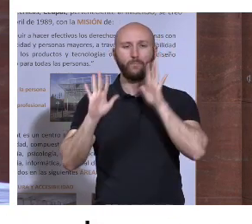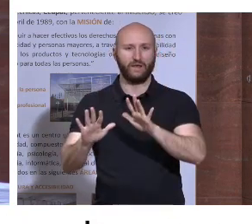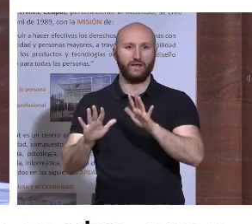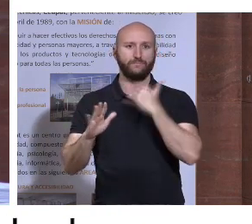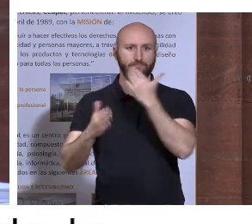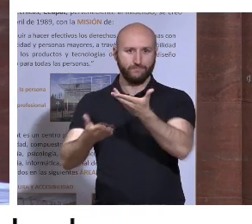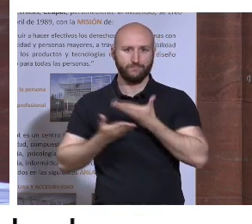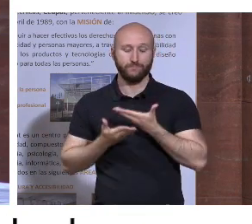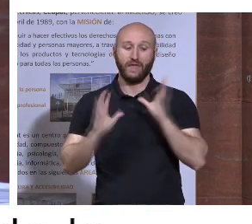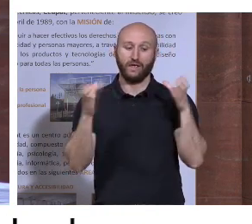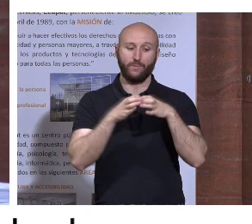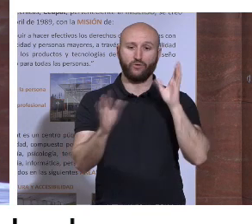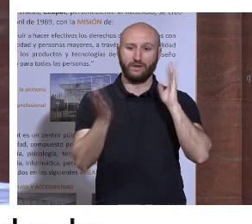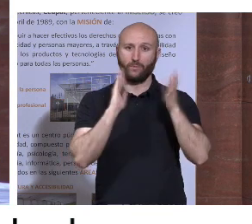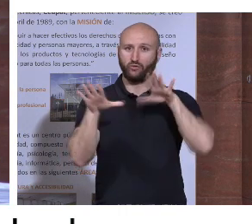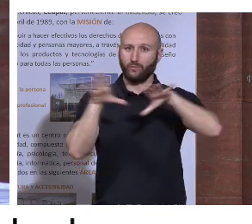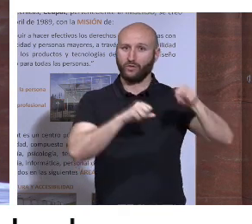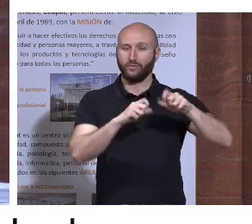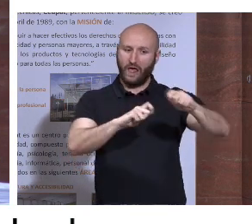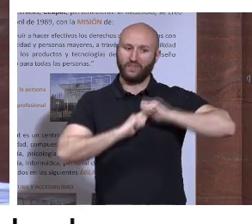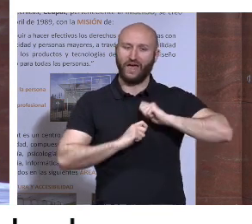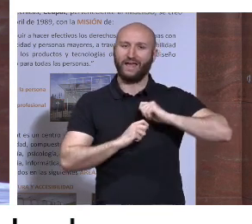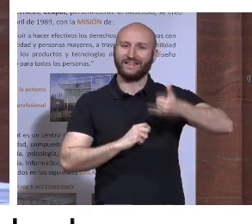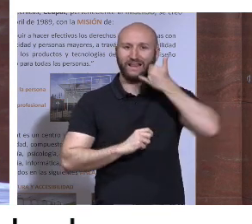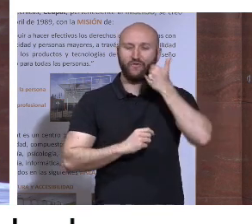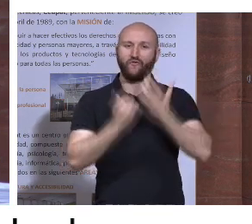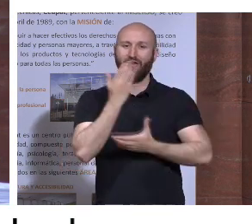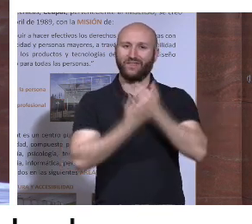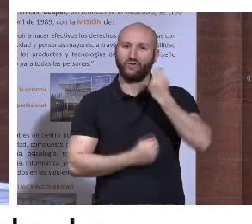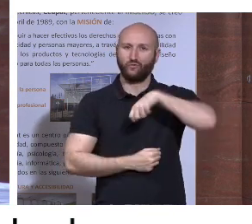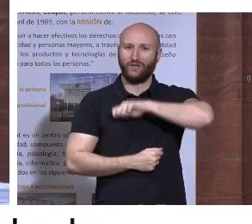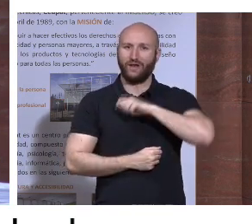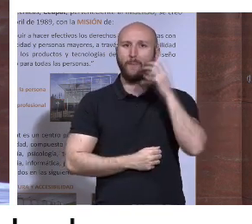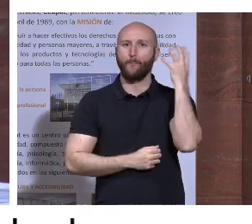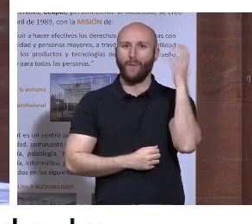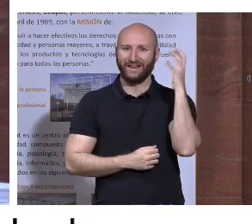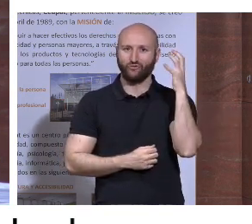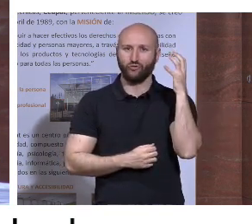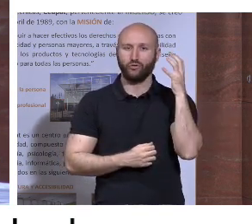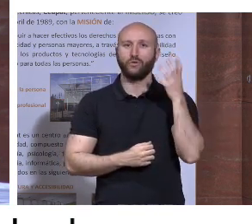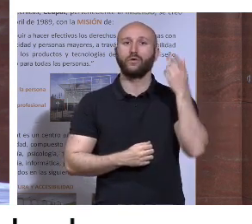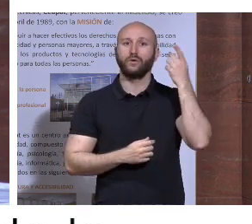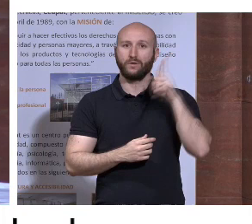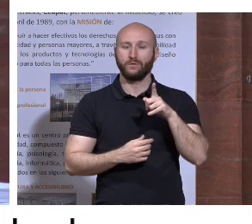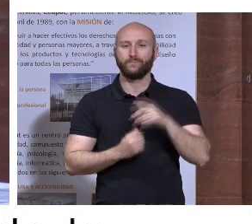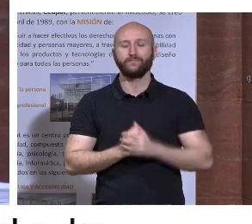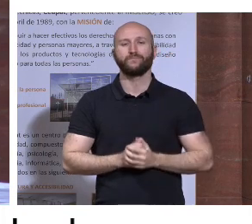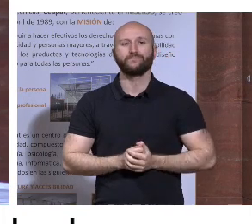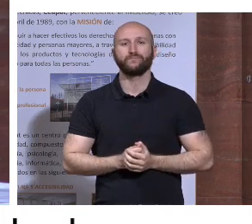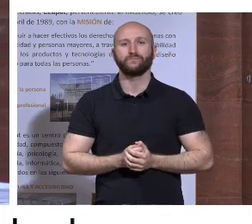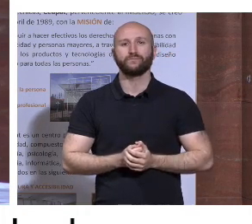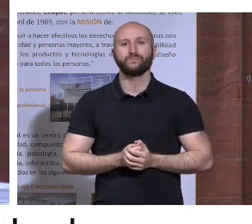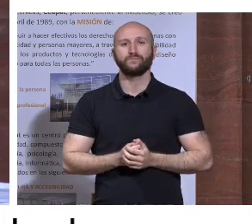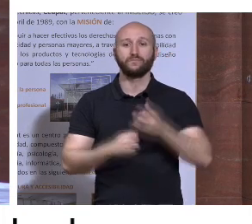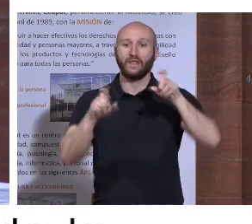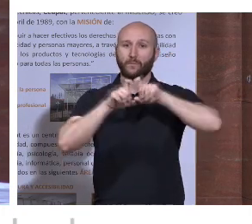de terapeutas ocupacionales nos pusieron en contacto con la Federación Española de Parkinson y propuso unas posibles distribuidores. Y esta